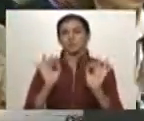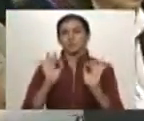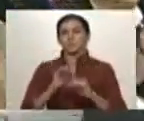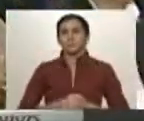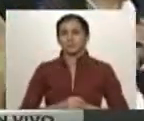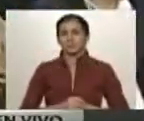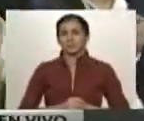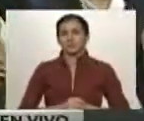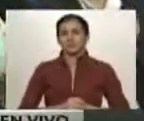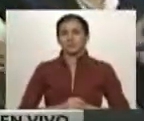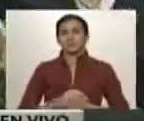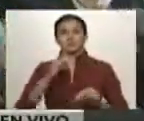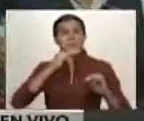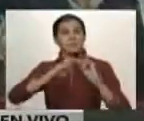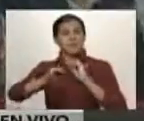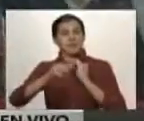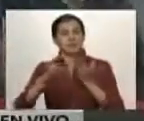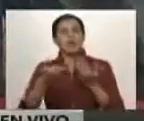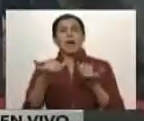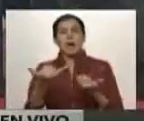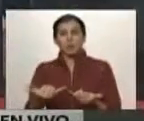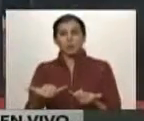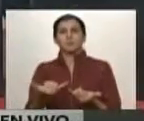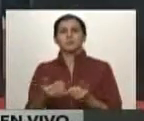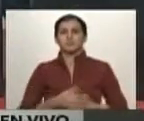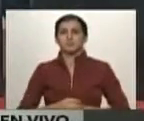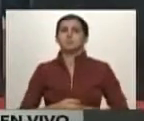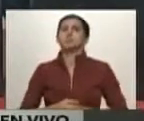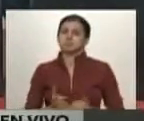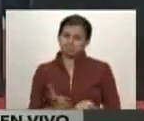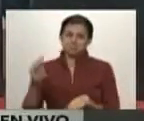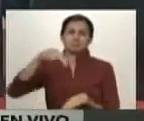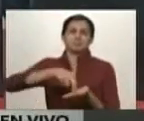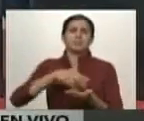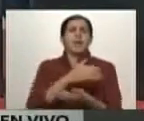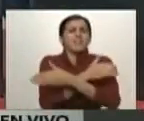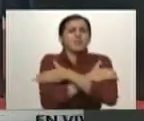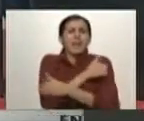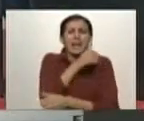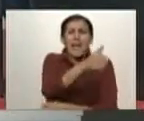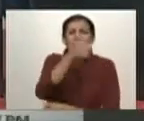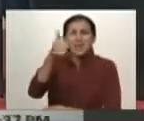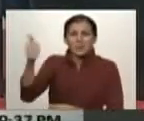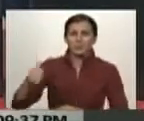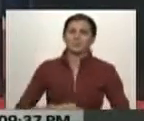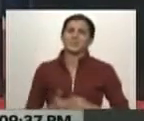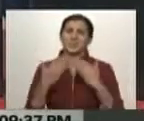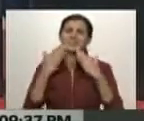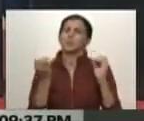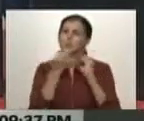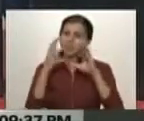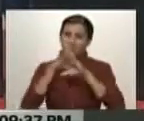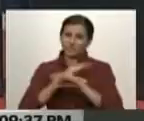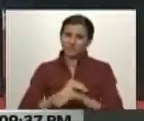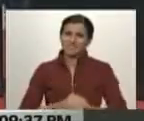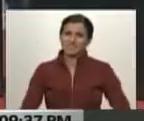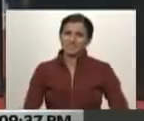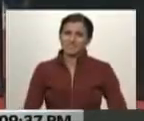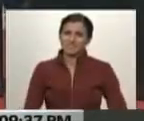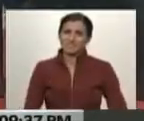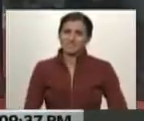este mensaje y ahora procedemos a darle un abrazo a cada uno de ustedes gracias buenas noches